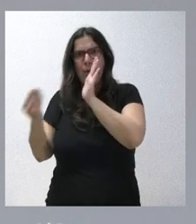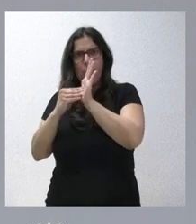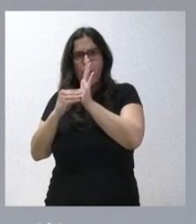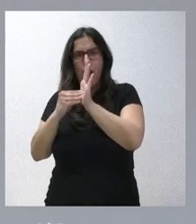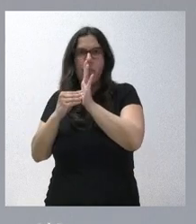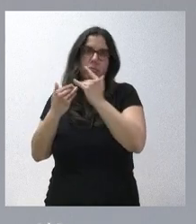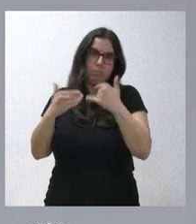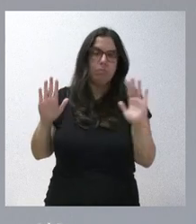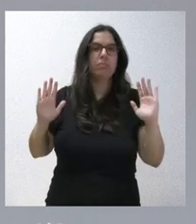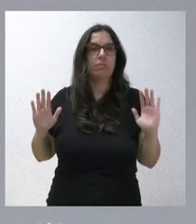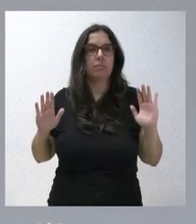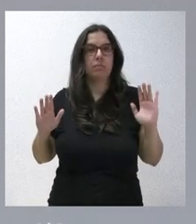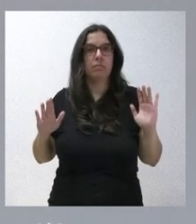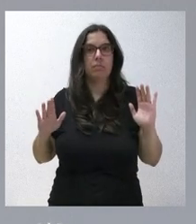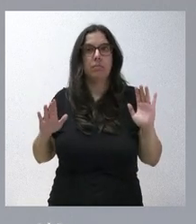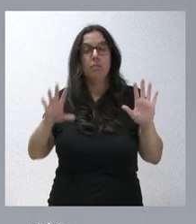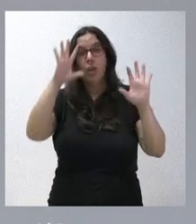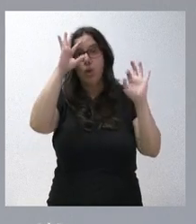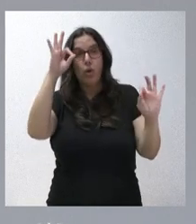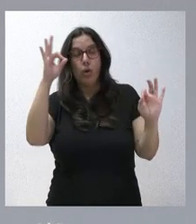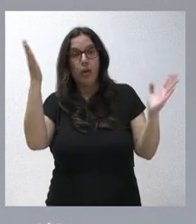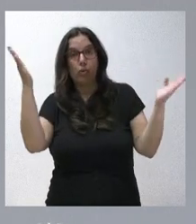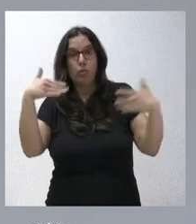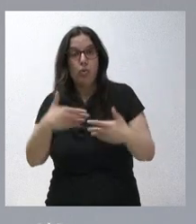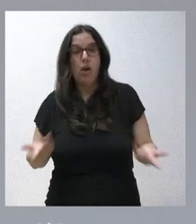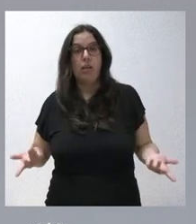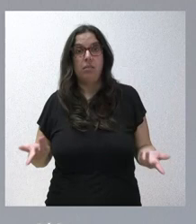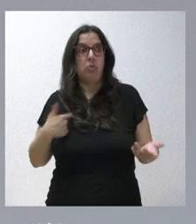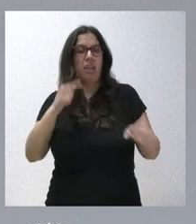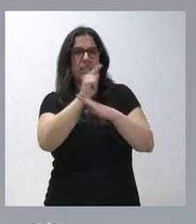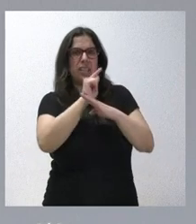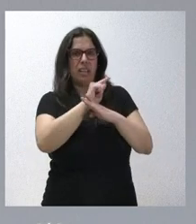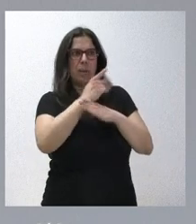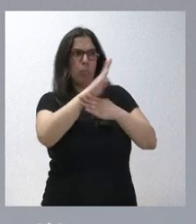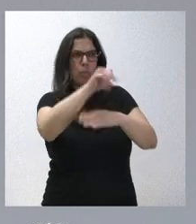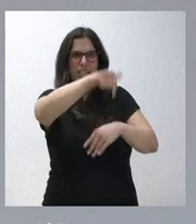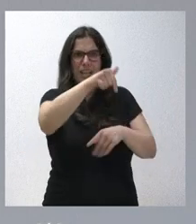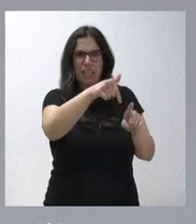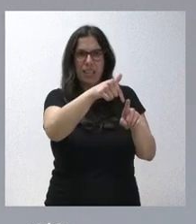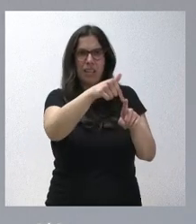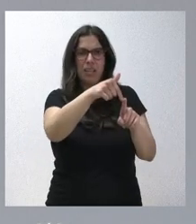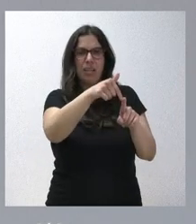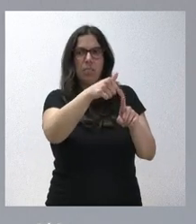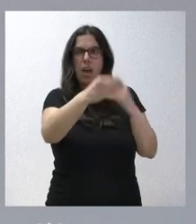sangrante no tiene ningún sentido esa crítica que algunos realizan cuando la propia ley Les estoy dando la